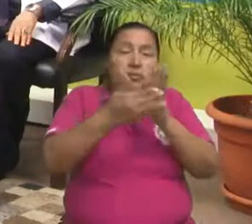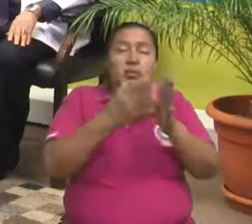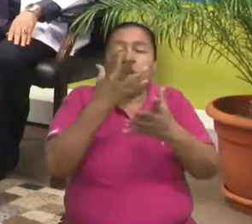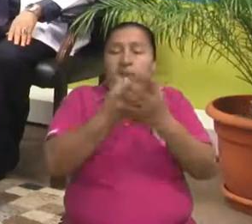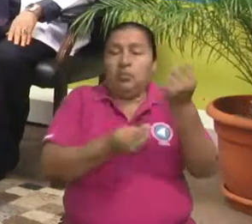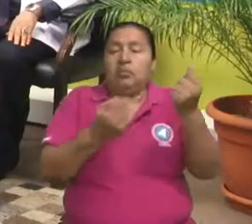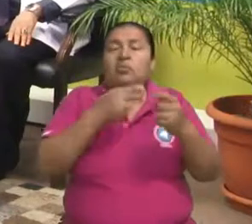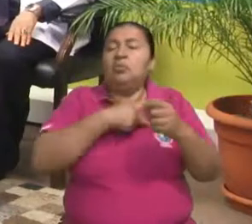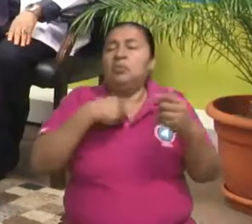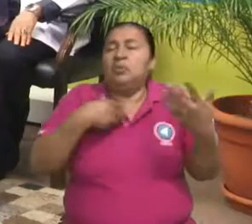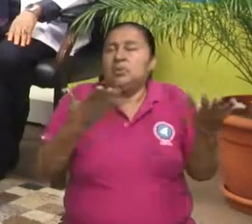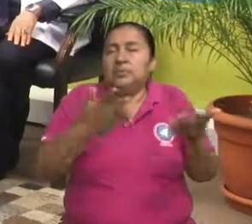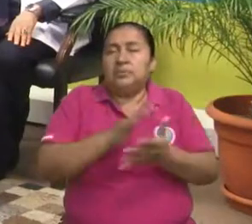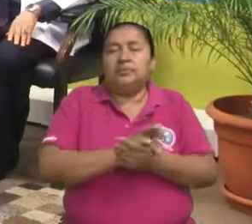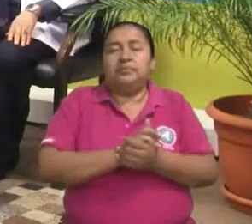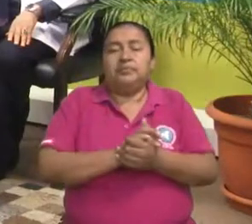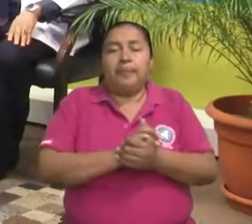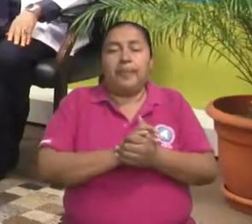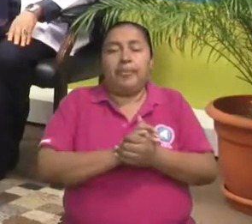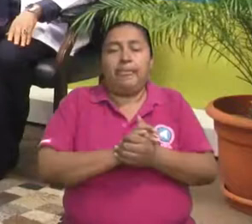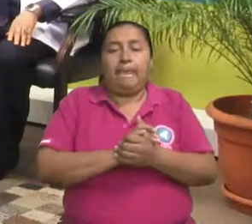externo?